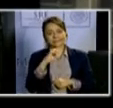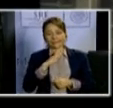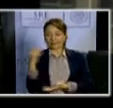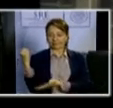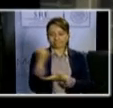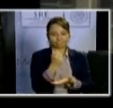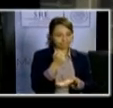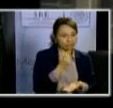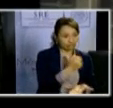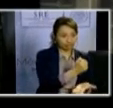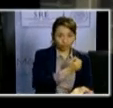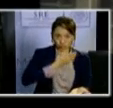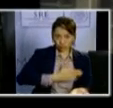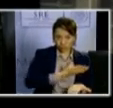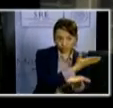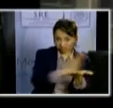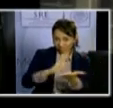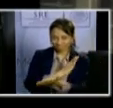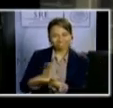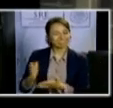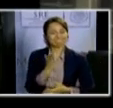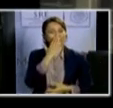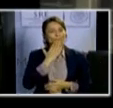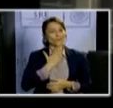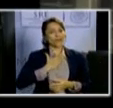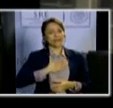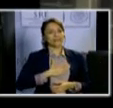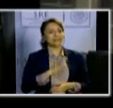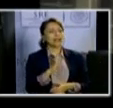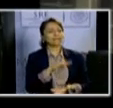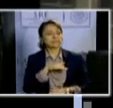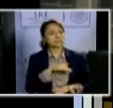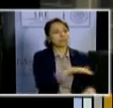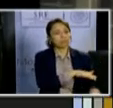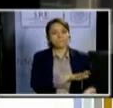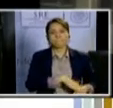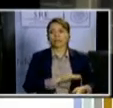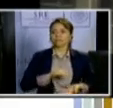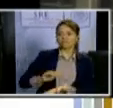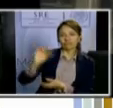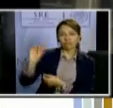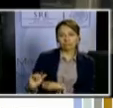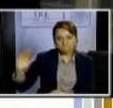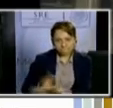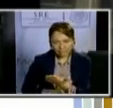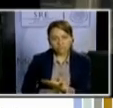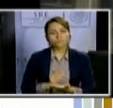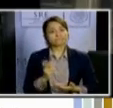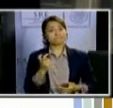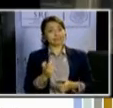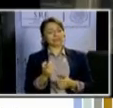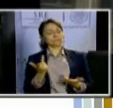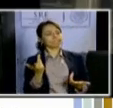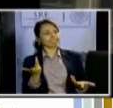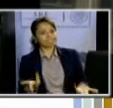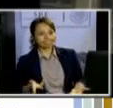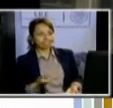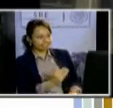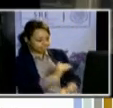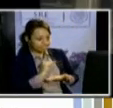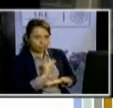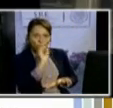ingreso, y es que los sectores de mayor nivel de ingreso al interior de los países son quienes más contribuyen a las emisiones de cambio climático.